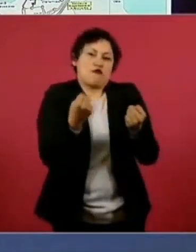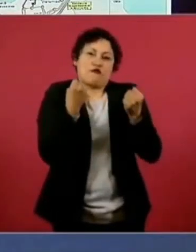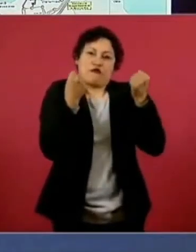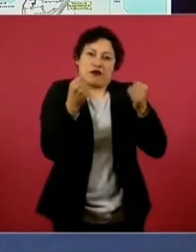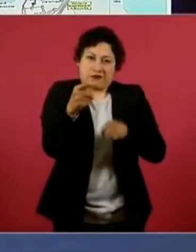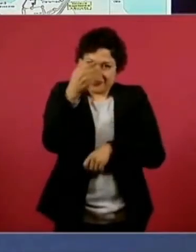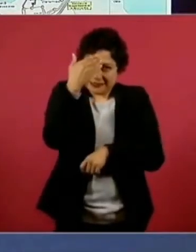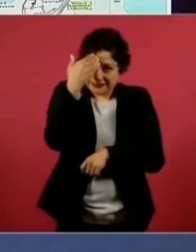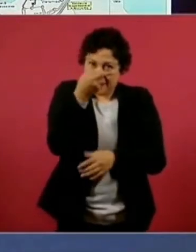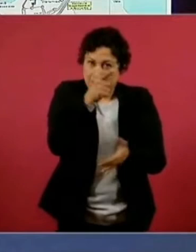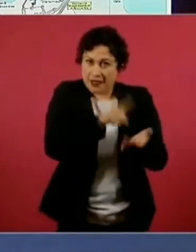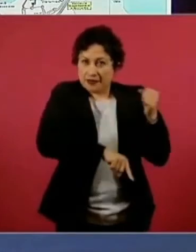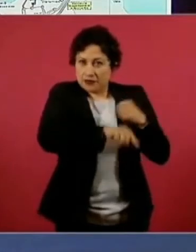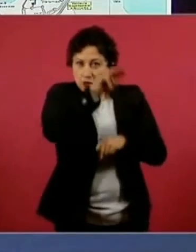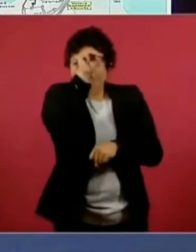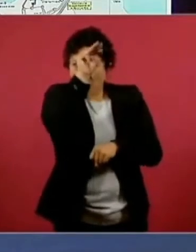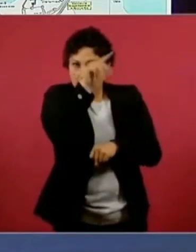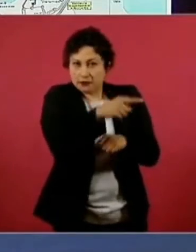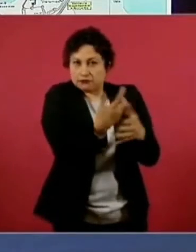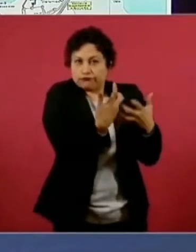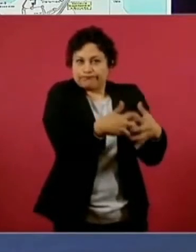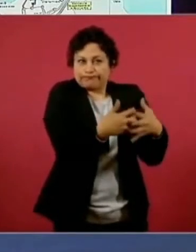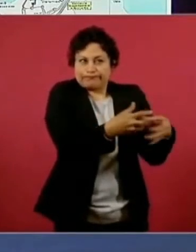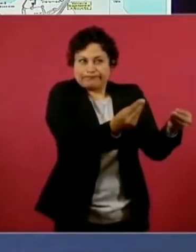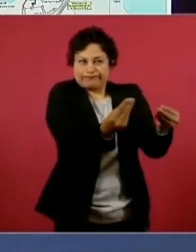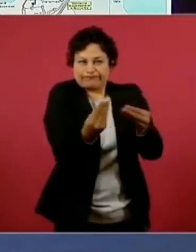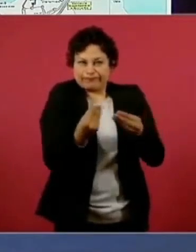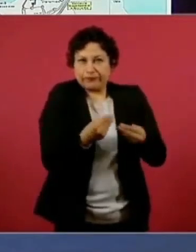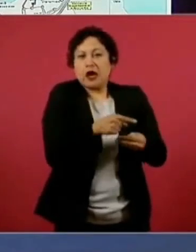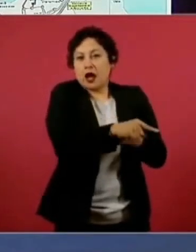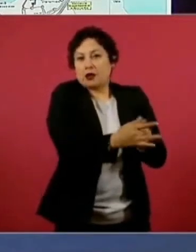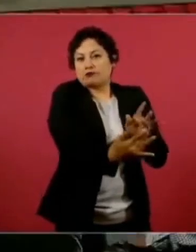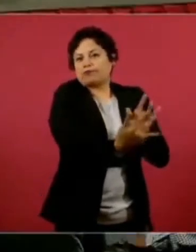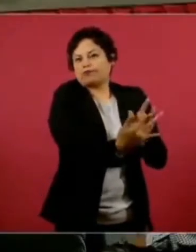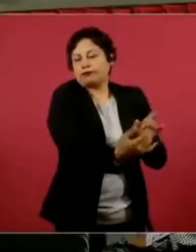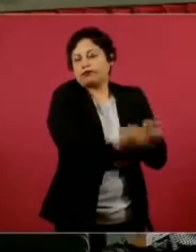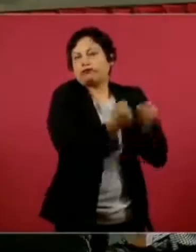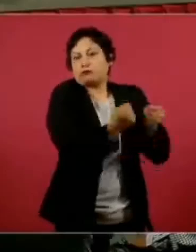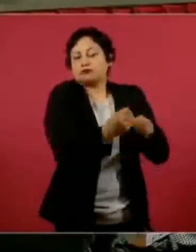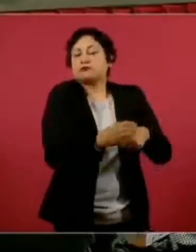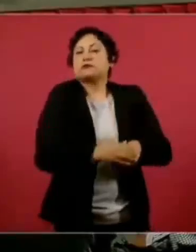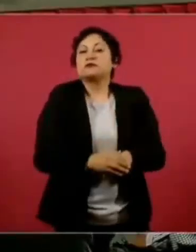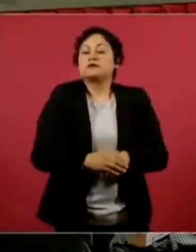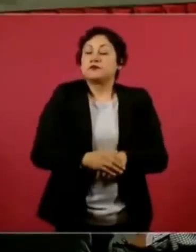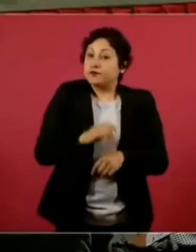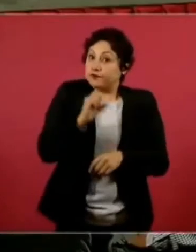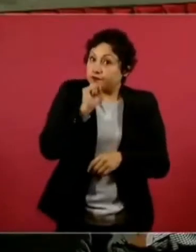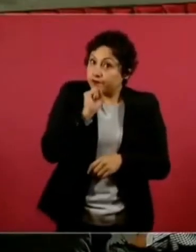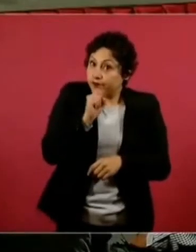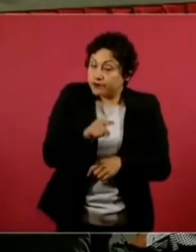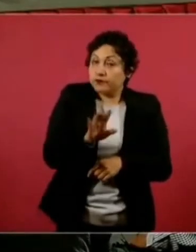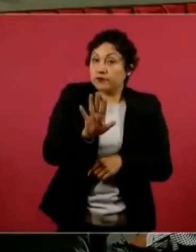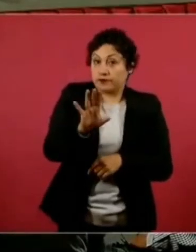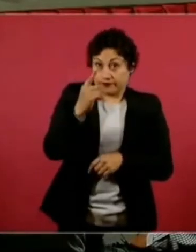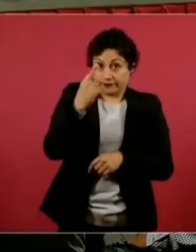cuestión industrial que tenemos en esa zona. También en la parte de la generación, pues